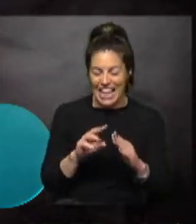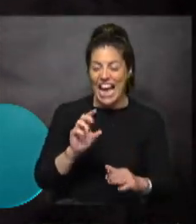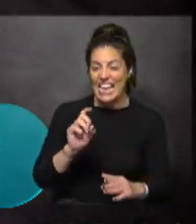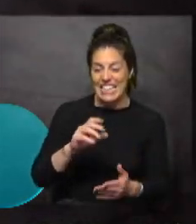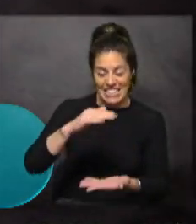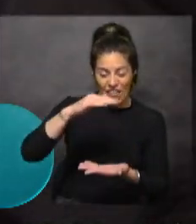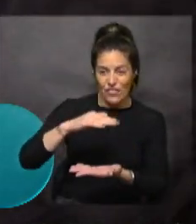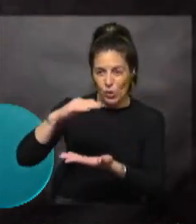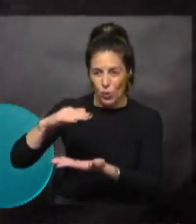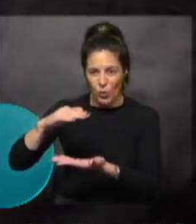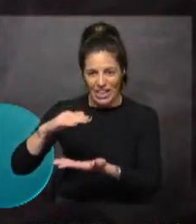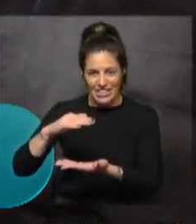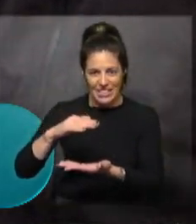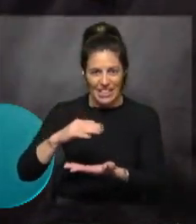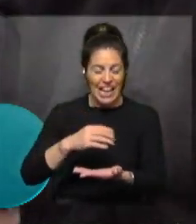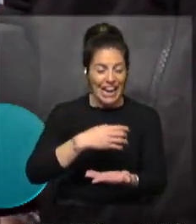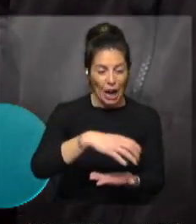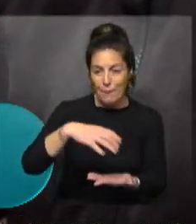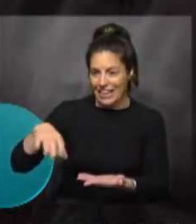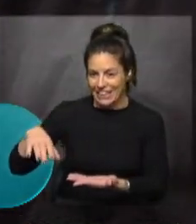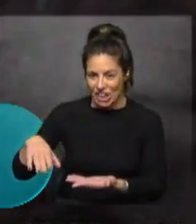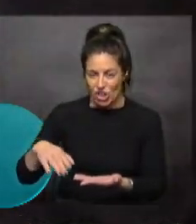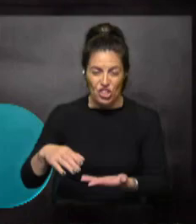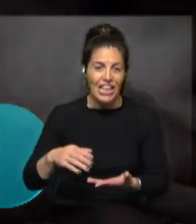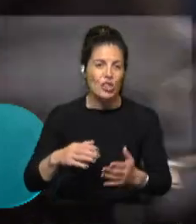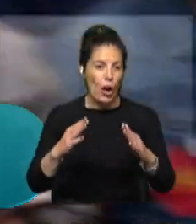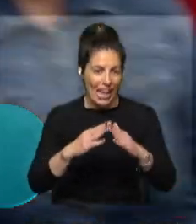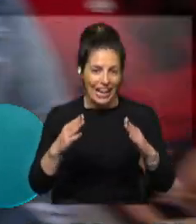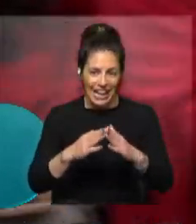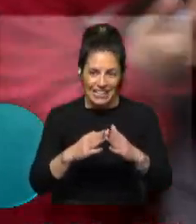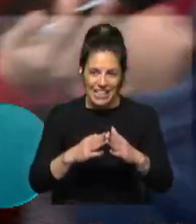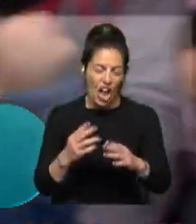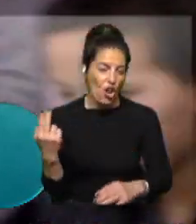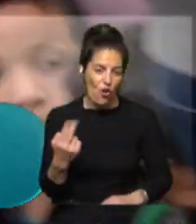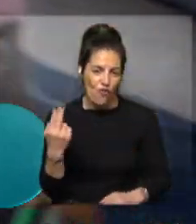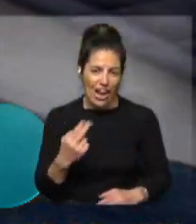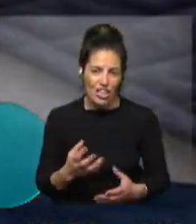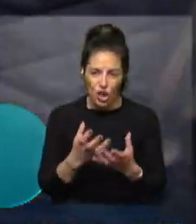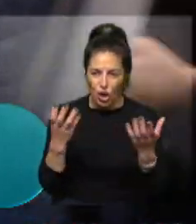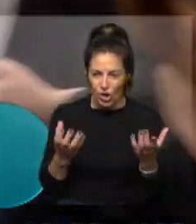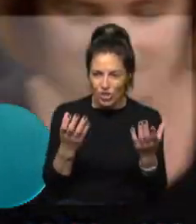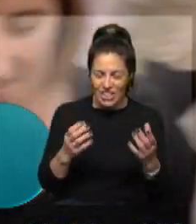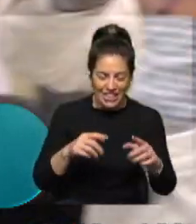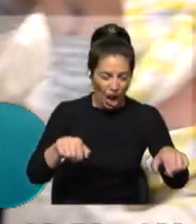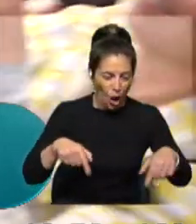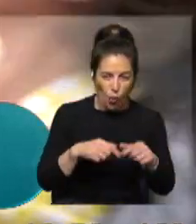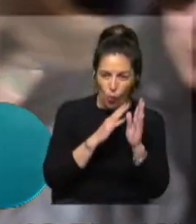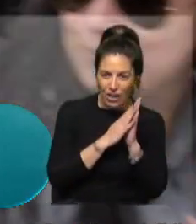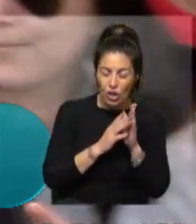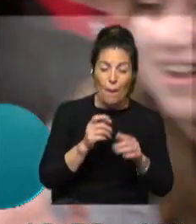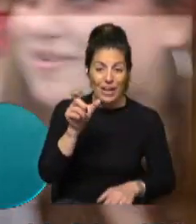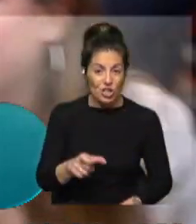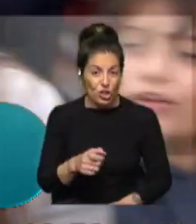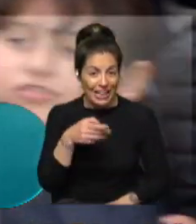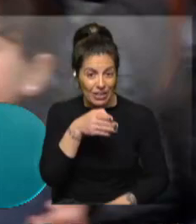sea, repartidos por toda la casa, hasta en el baño. En el baño, en la cocina, en los cuartos. Hay gente que al principio le da un poco de miedo a mi casa, después se va a costumbrar. Bueno, espero que algún día nos